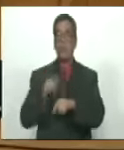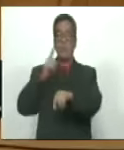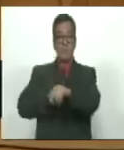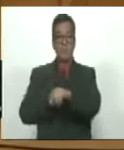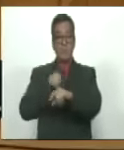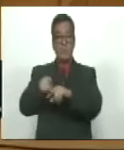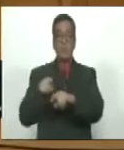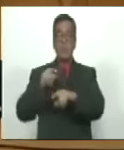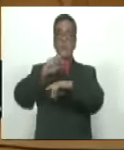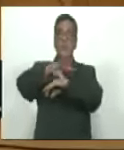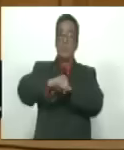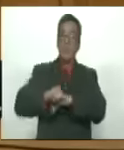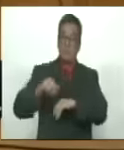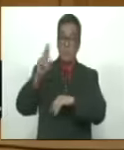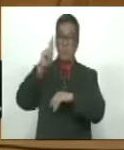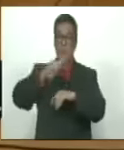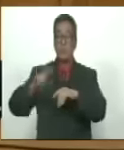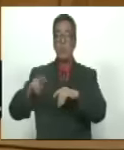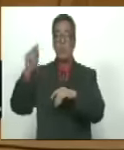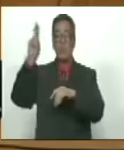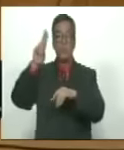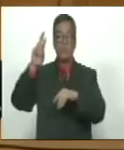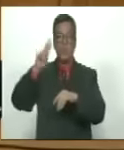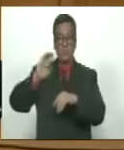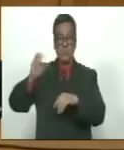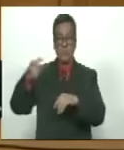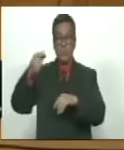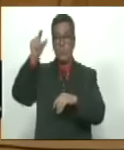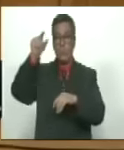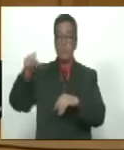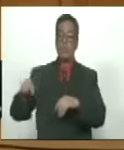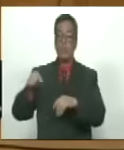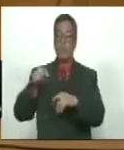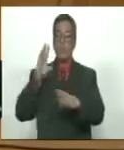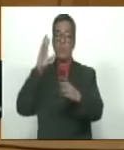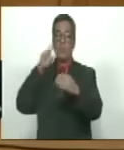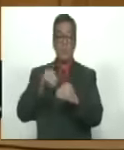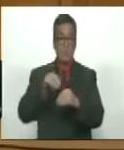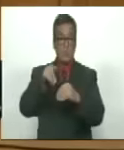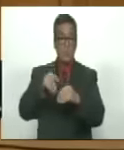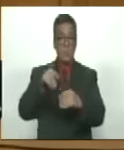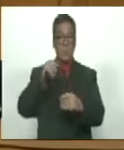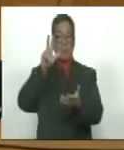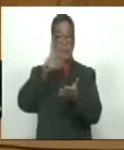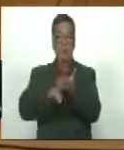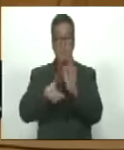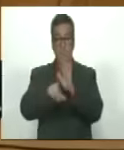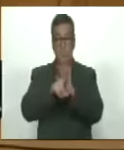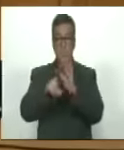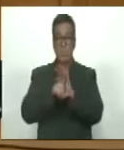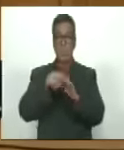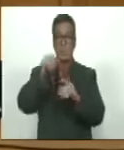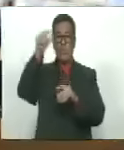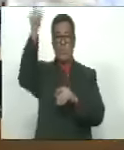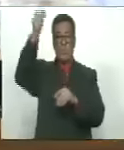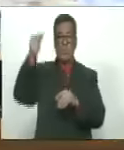actualmente usurpado por la República Cooperativa de Guyana, como resultado del ínrito laudo arbitral de París